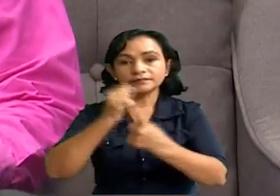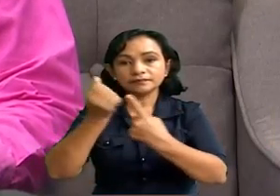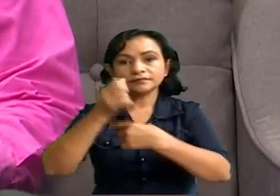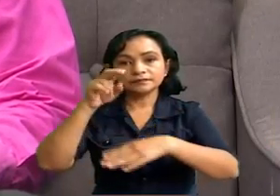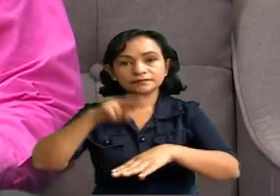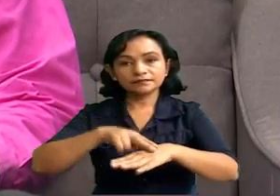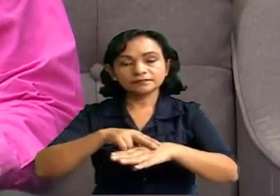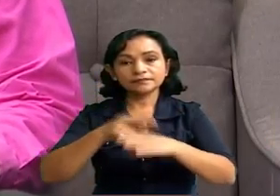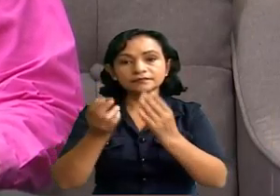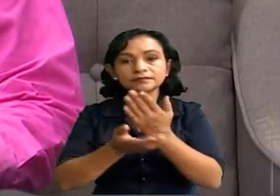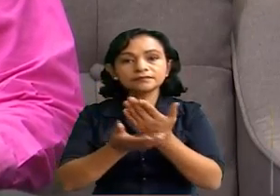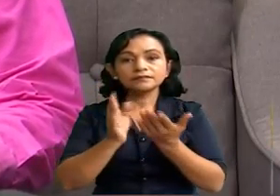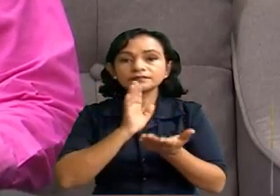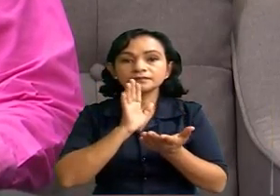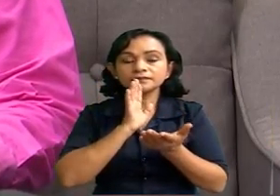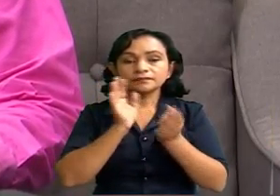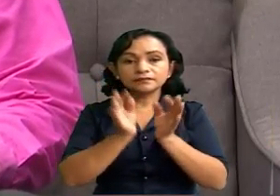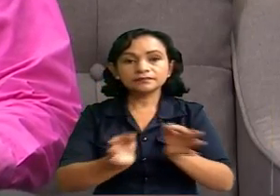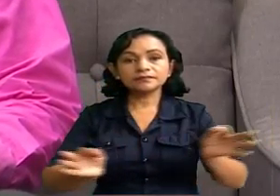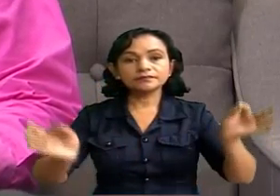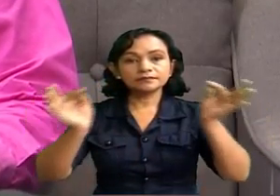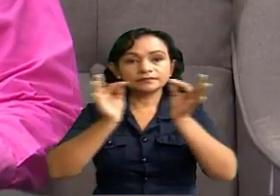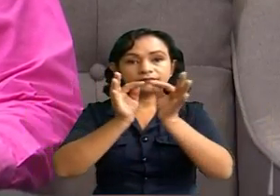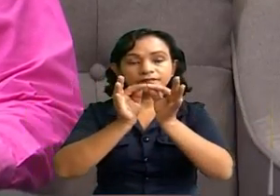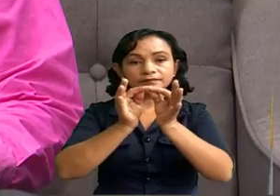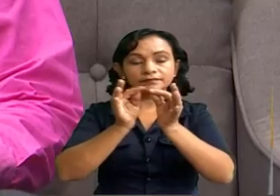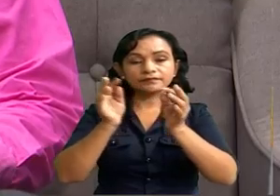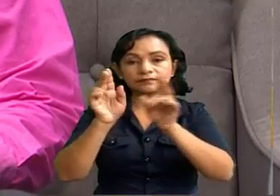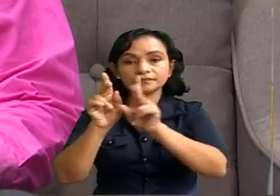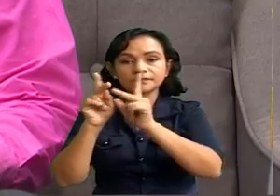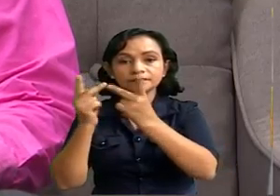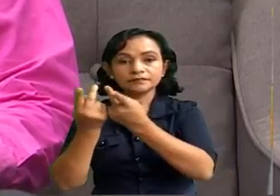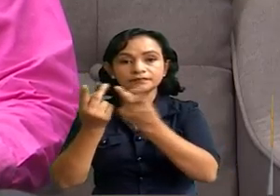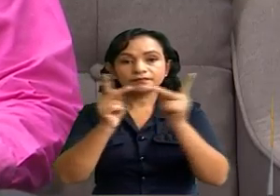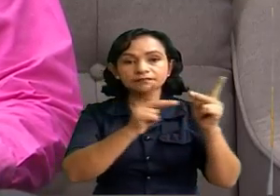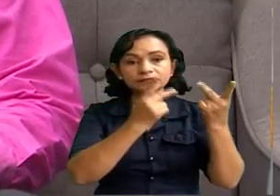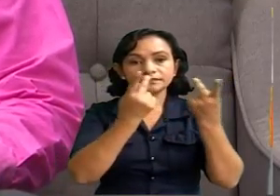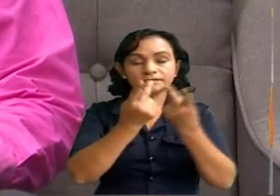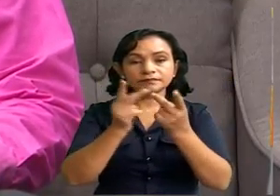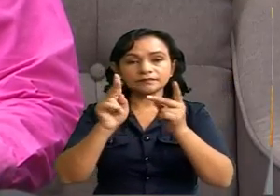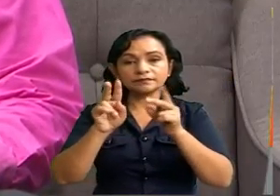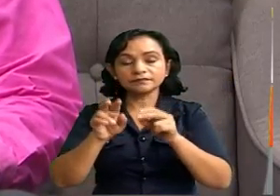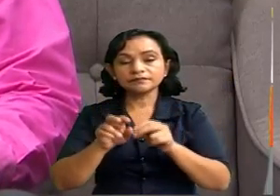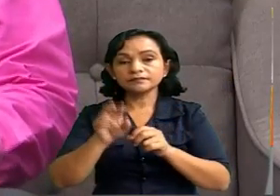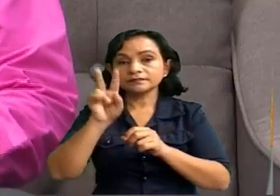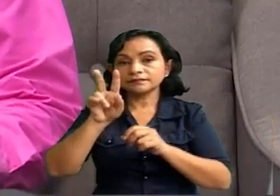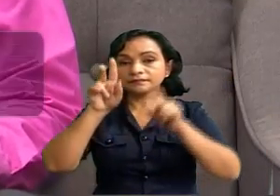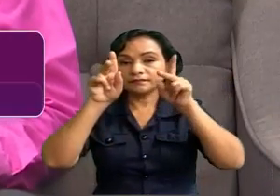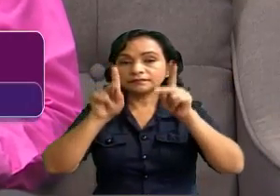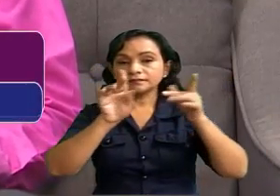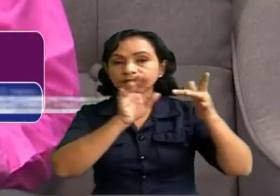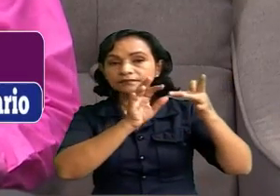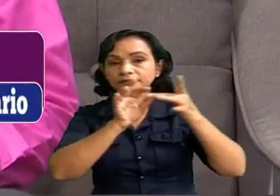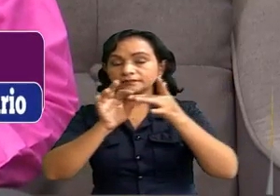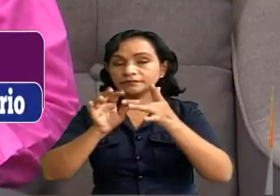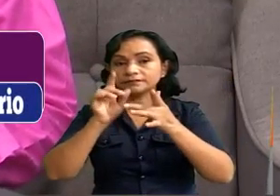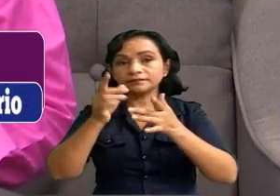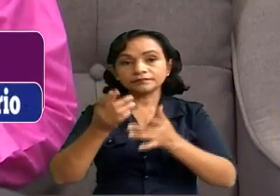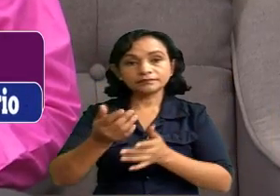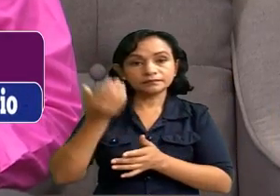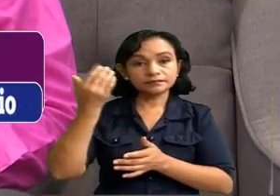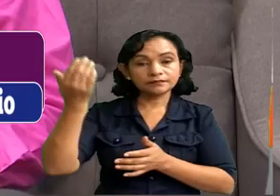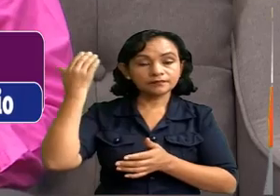más, una conversación muy importante, un encuentro histórico entre dos pueblos, pero también entre dos líderes y uno en particular que redefinió la historia